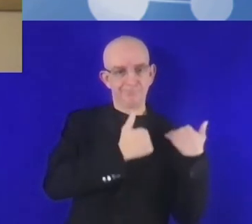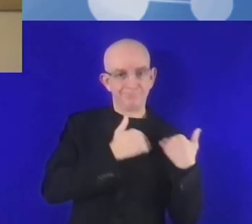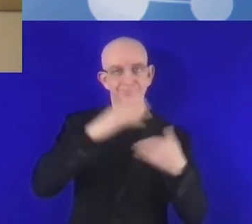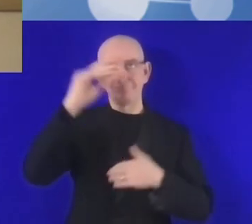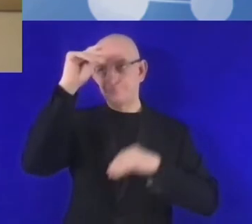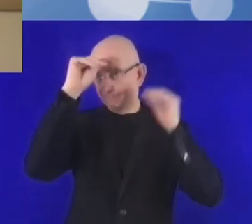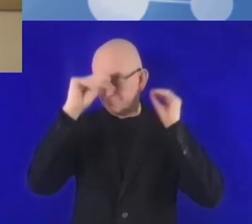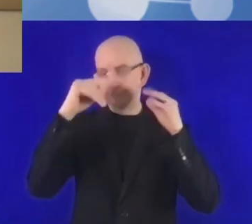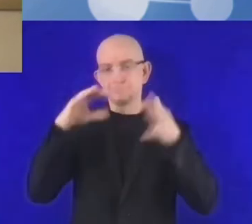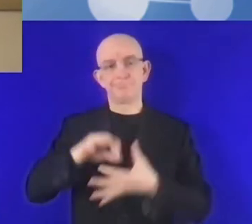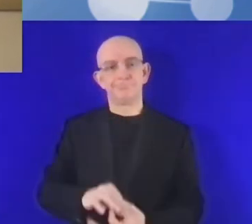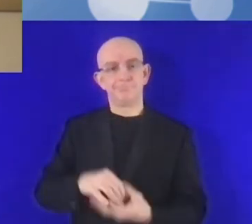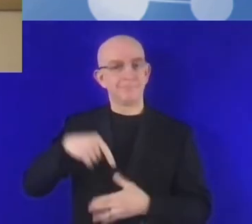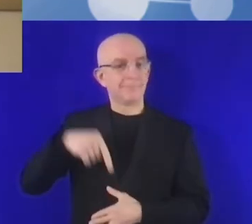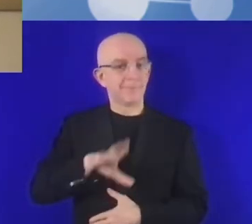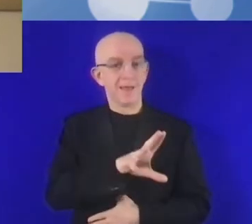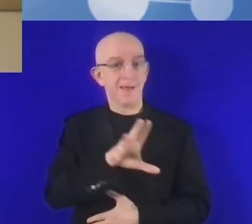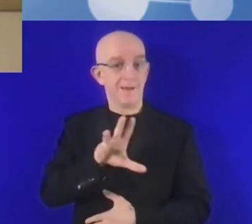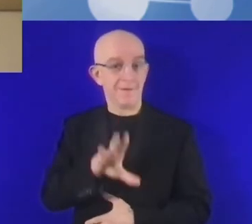desarrollo